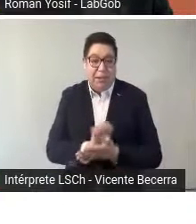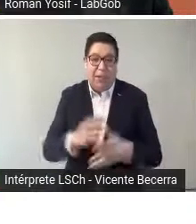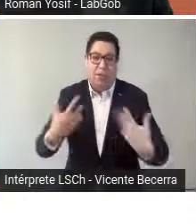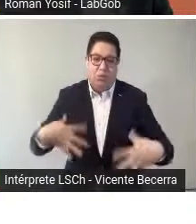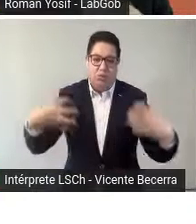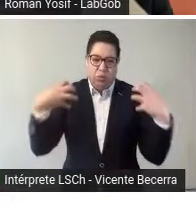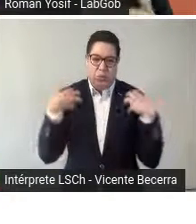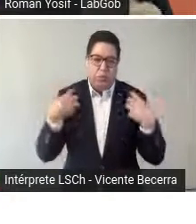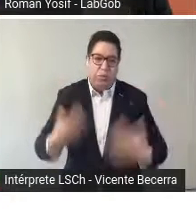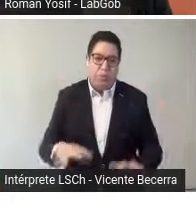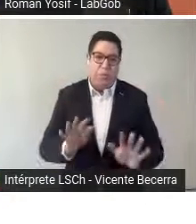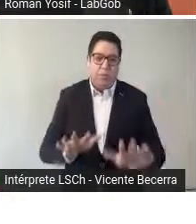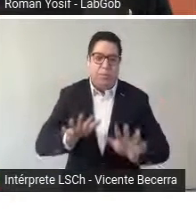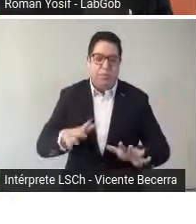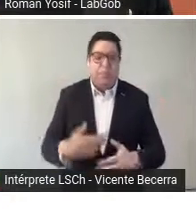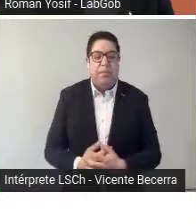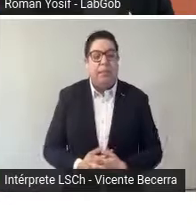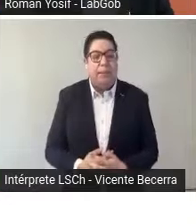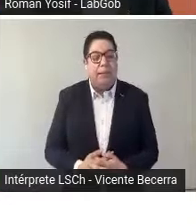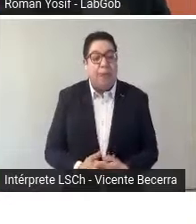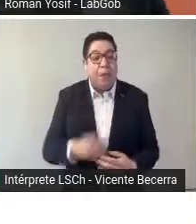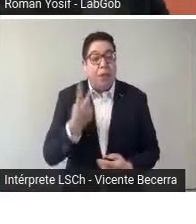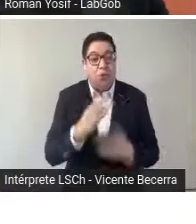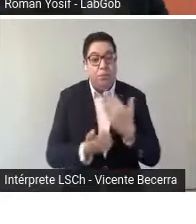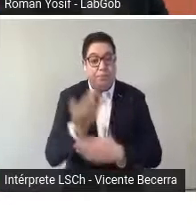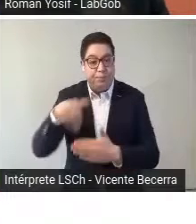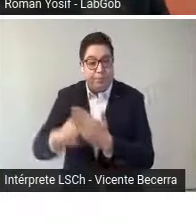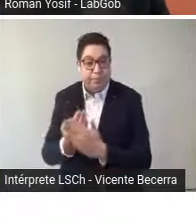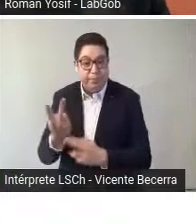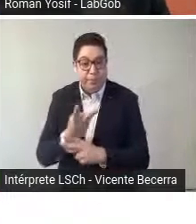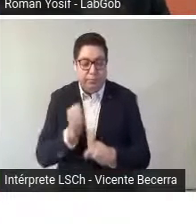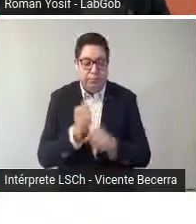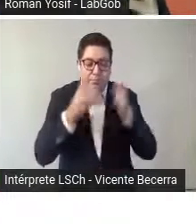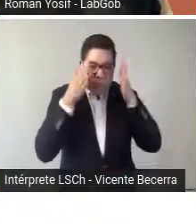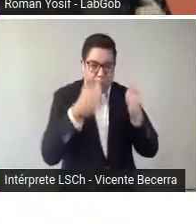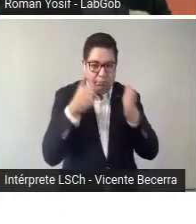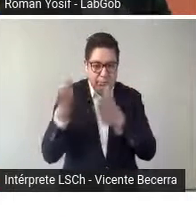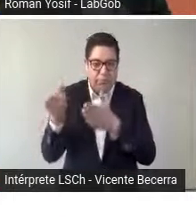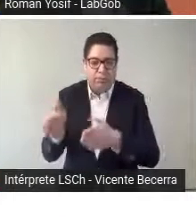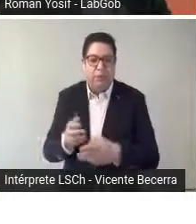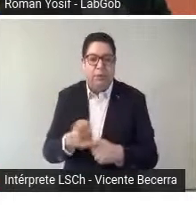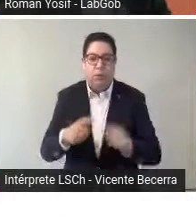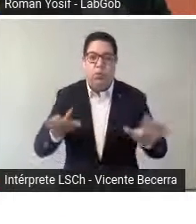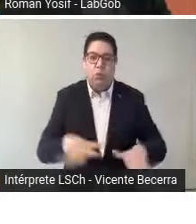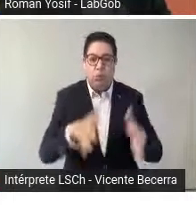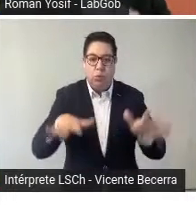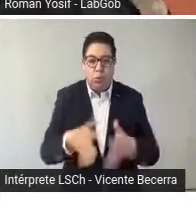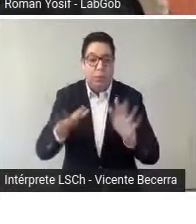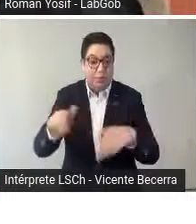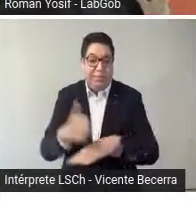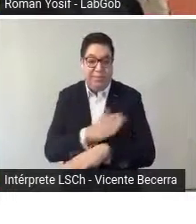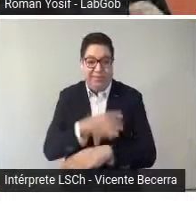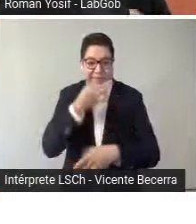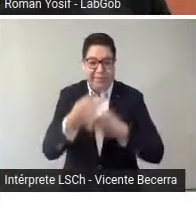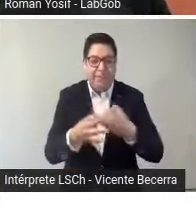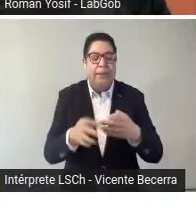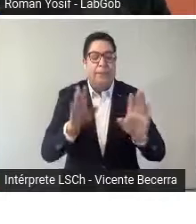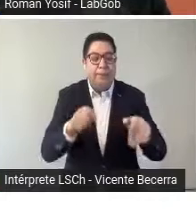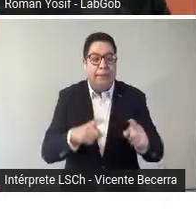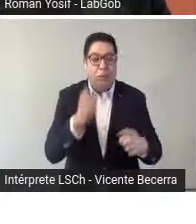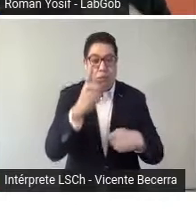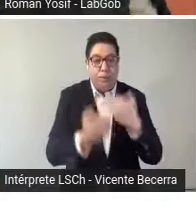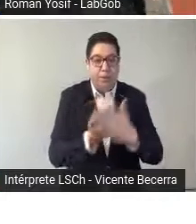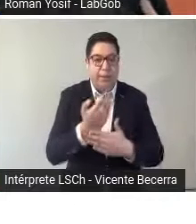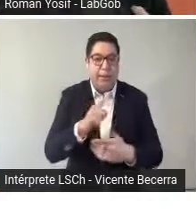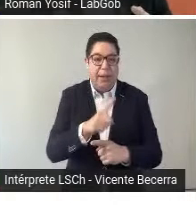fundamental. Ambos días de trabajo serán intensivos, como ya lo adelantaba. El primer día, el